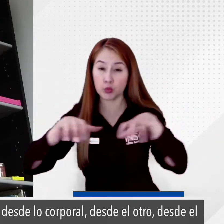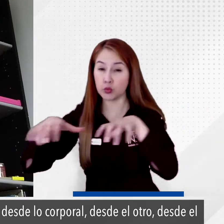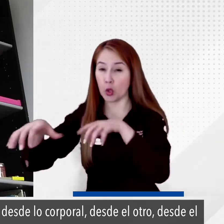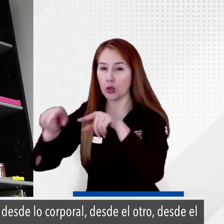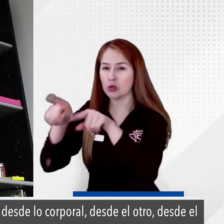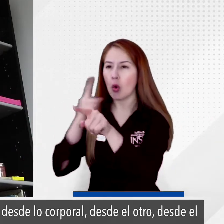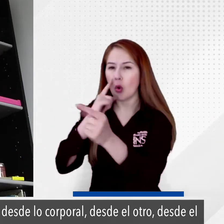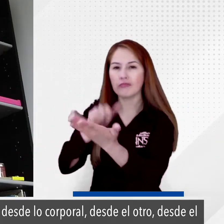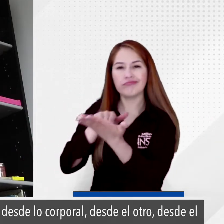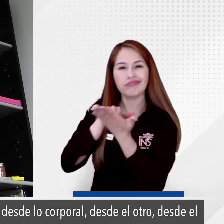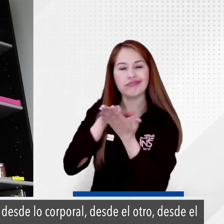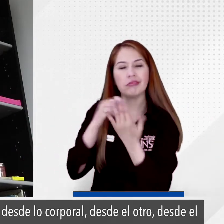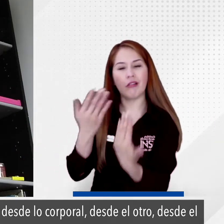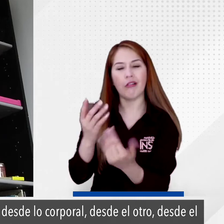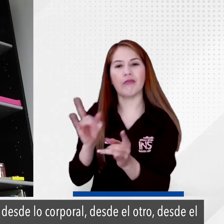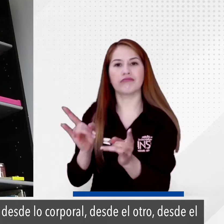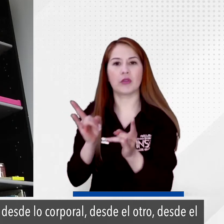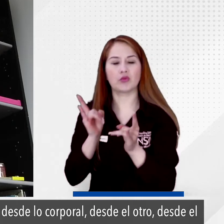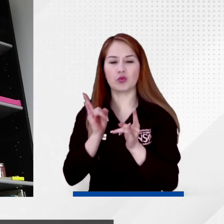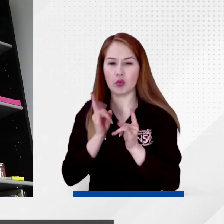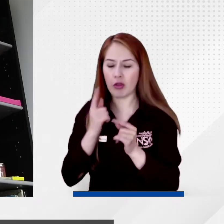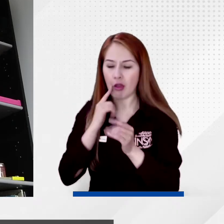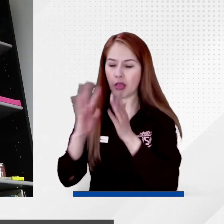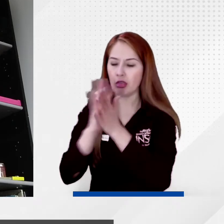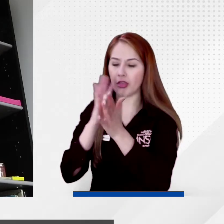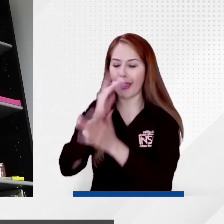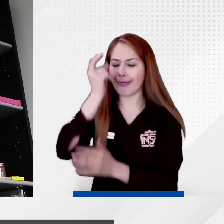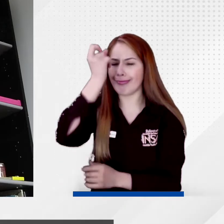como histórico que le permite también